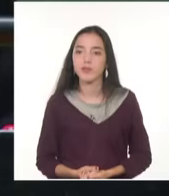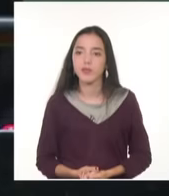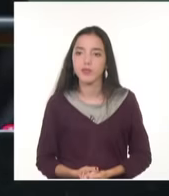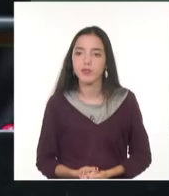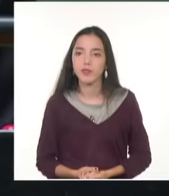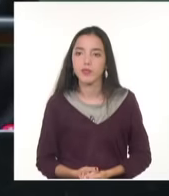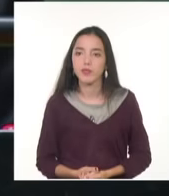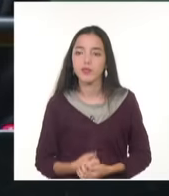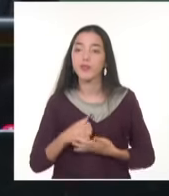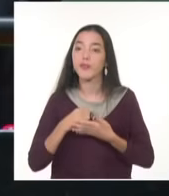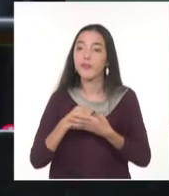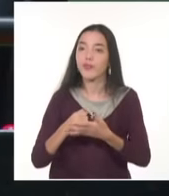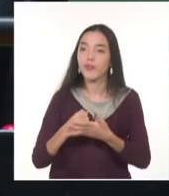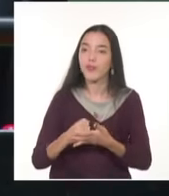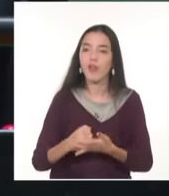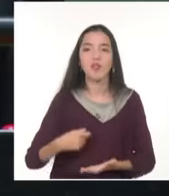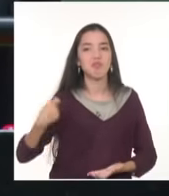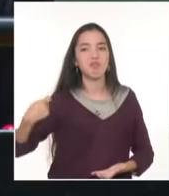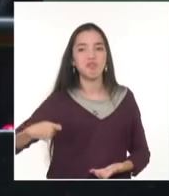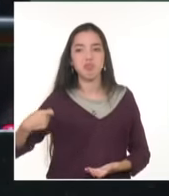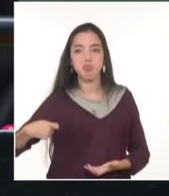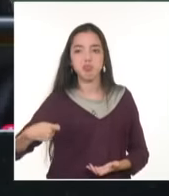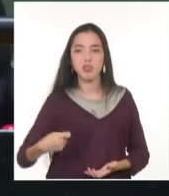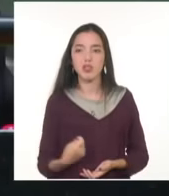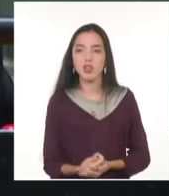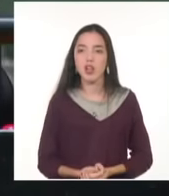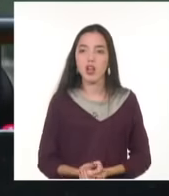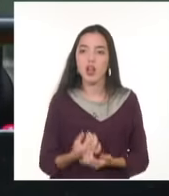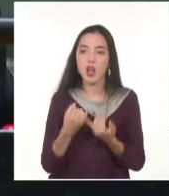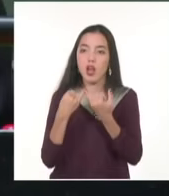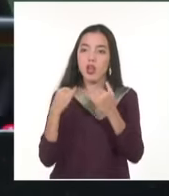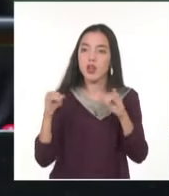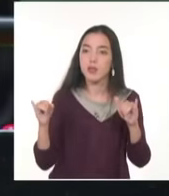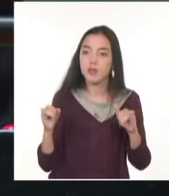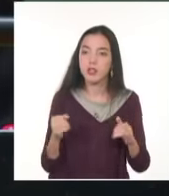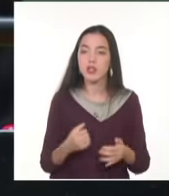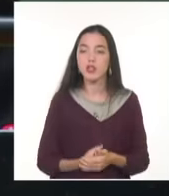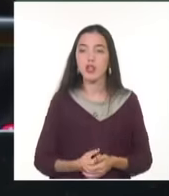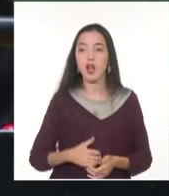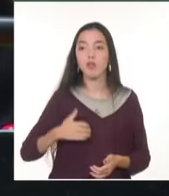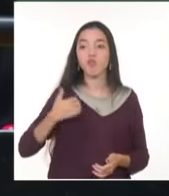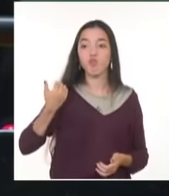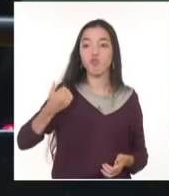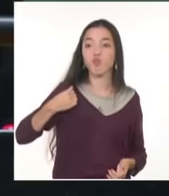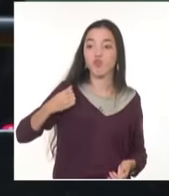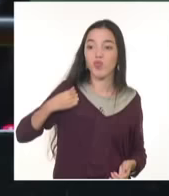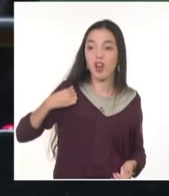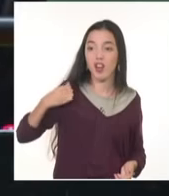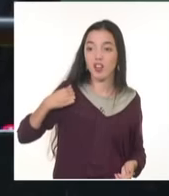Apoyamos el legítimo derecho de soberanía del pueblo argentino sobre las Islas